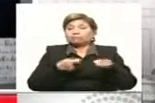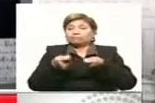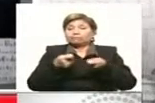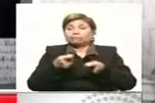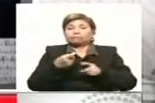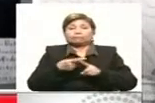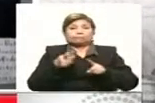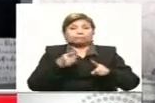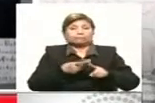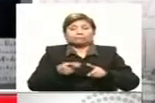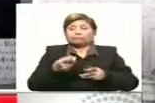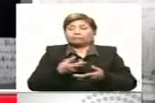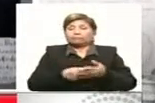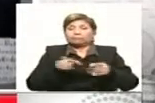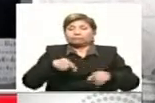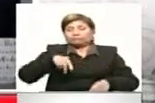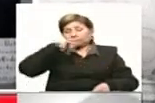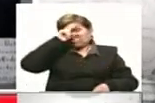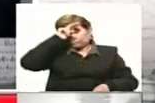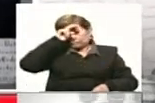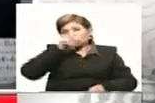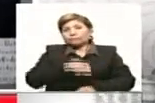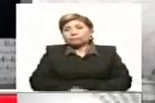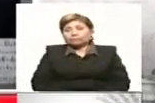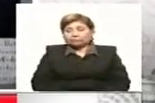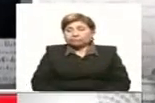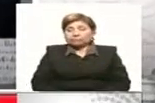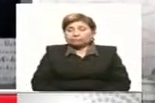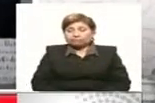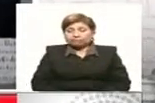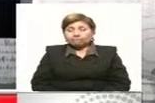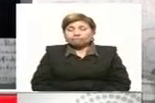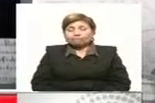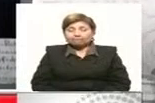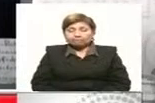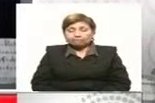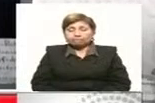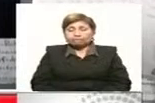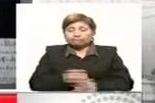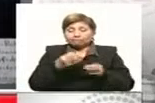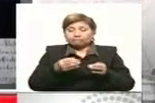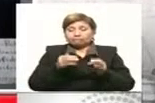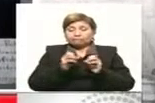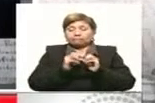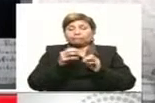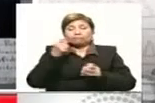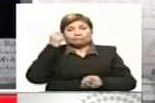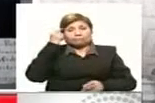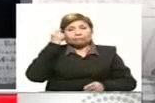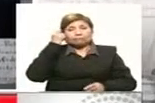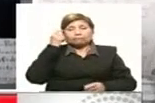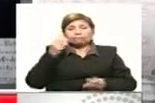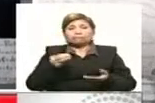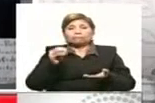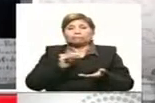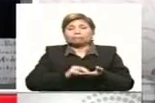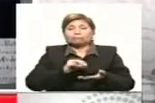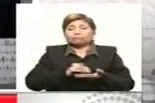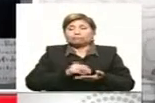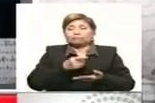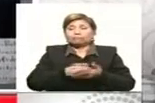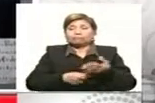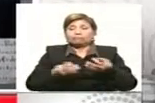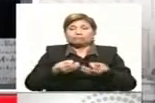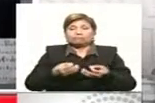distintas enfermedades en el país, ¿no? Claro, entendemos que se ha incrementado el presupuesto para